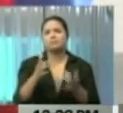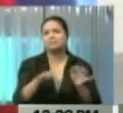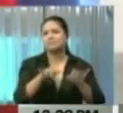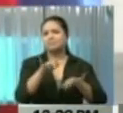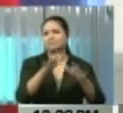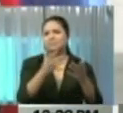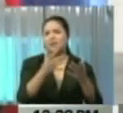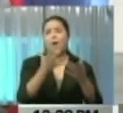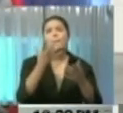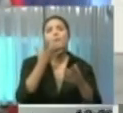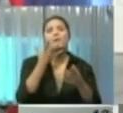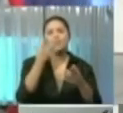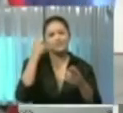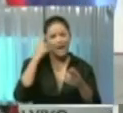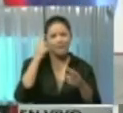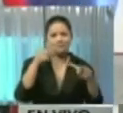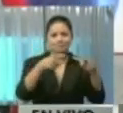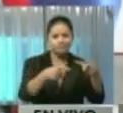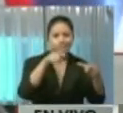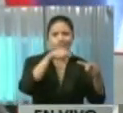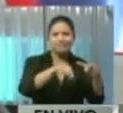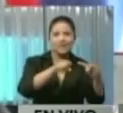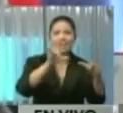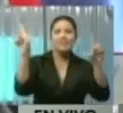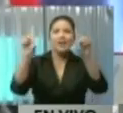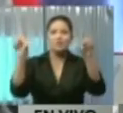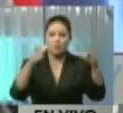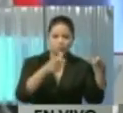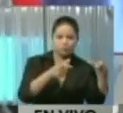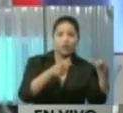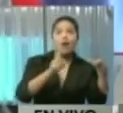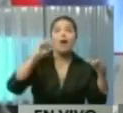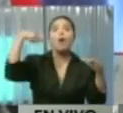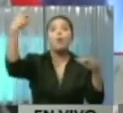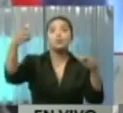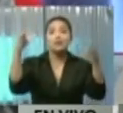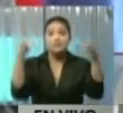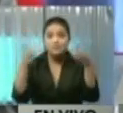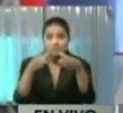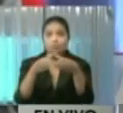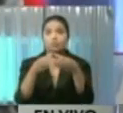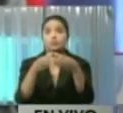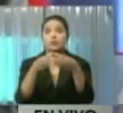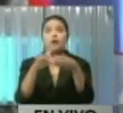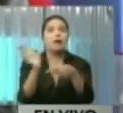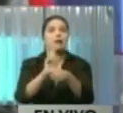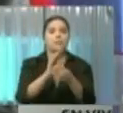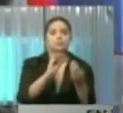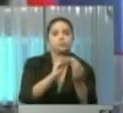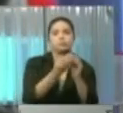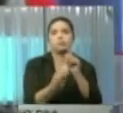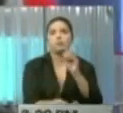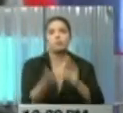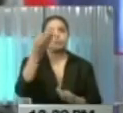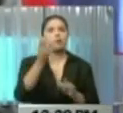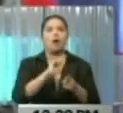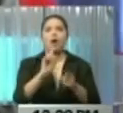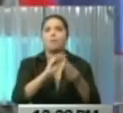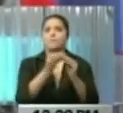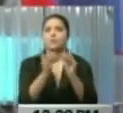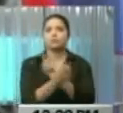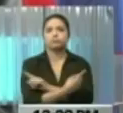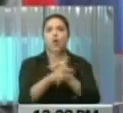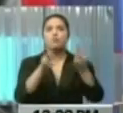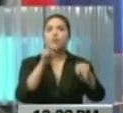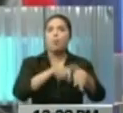de suscripción por cable, gracias a las reuniones que vamos a hacer a partir de la semana que viene, se van automáticamente a ajustar al